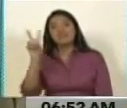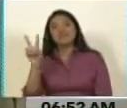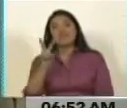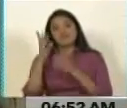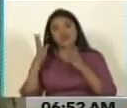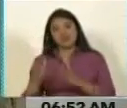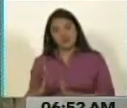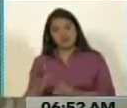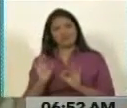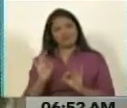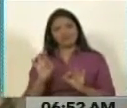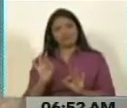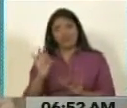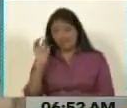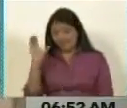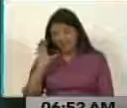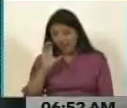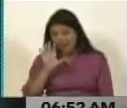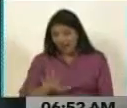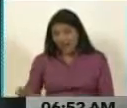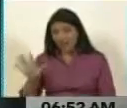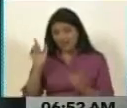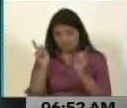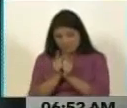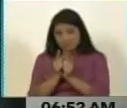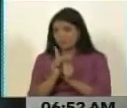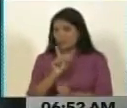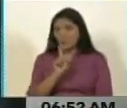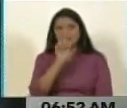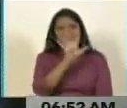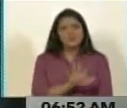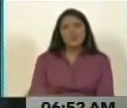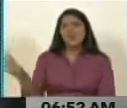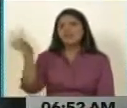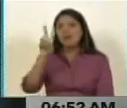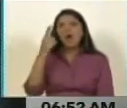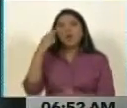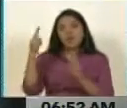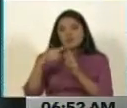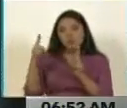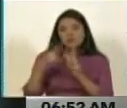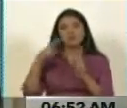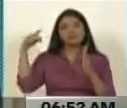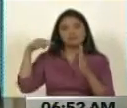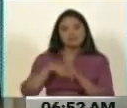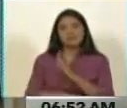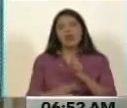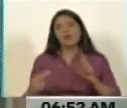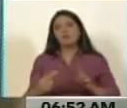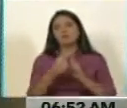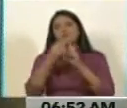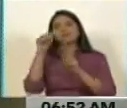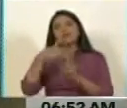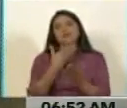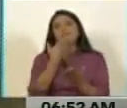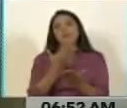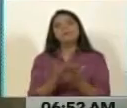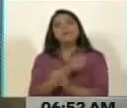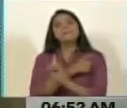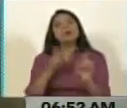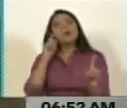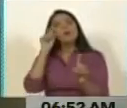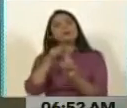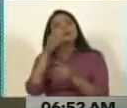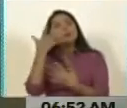nivel no solo de Caracas, sino de todo el país, que vienen también a conocer y a encontrarse con estos con estas propuestas. Porque la idea es que el